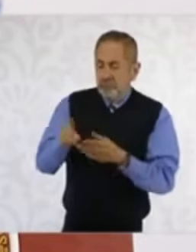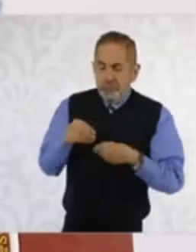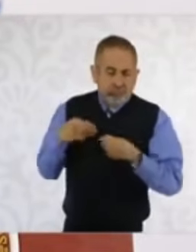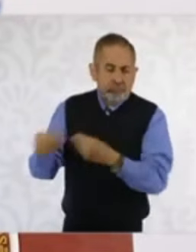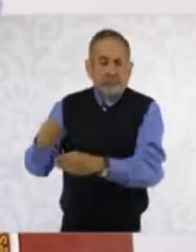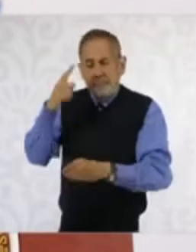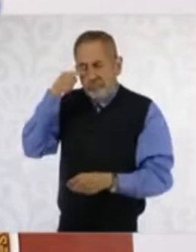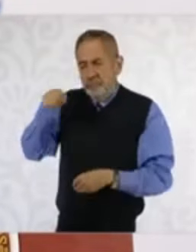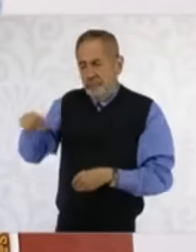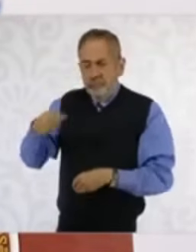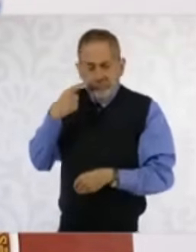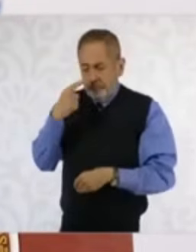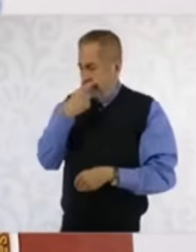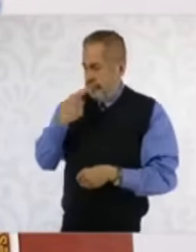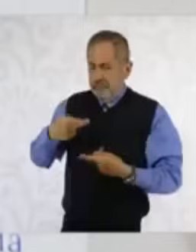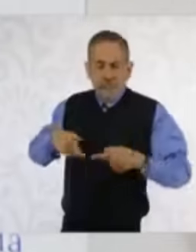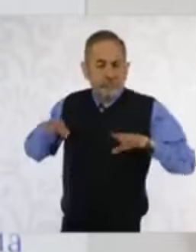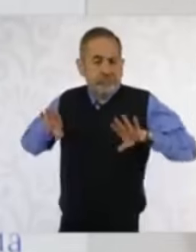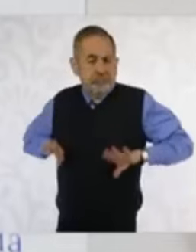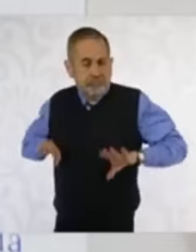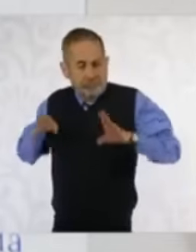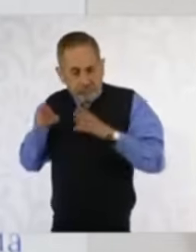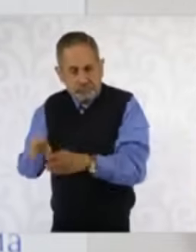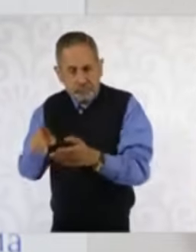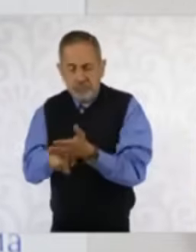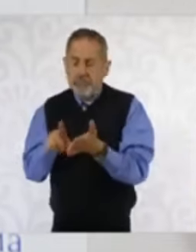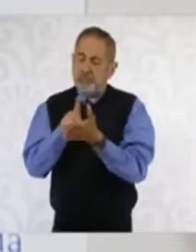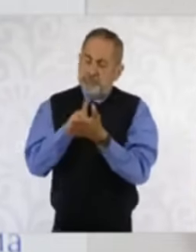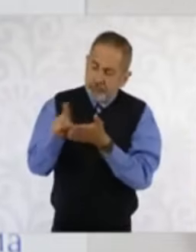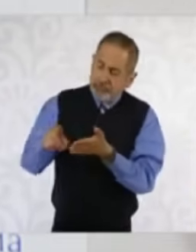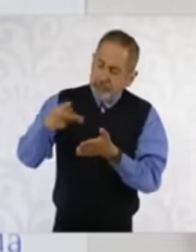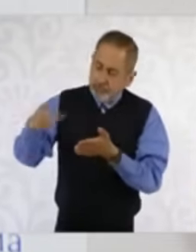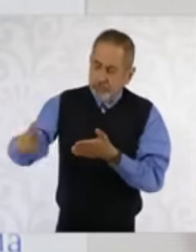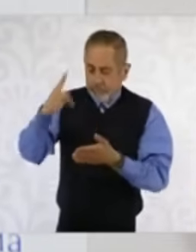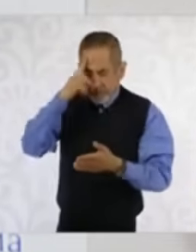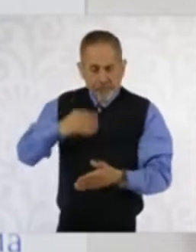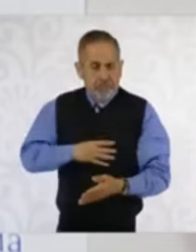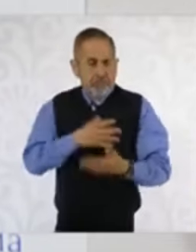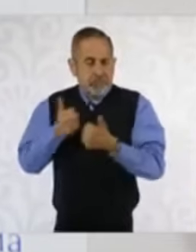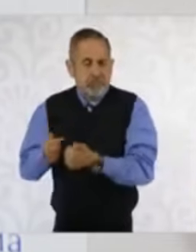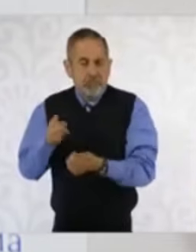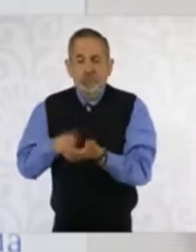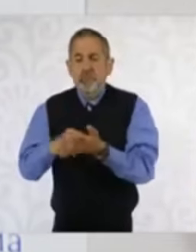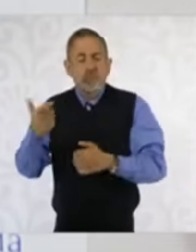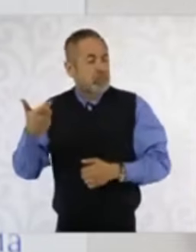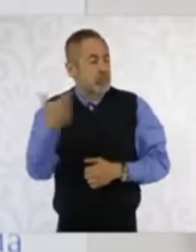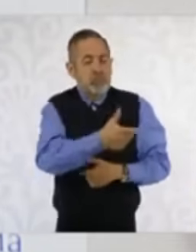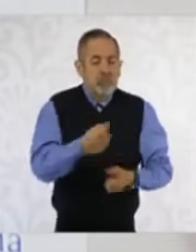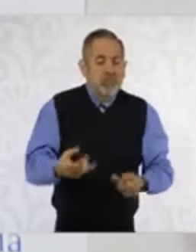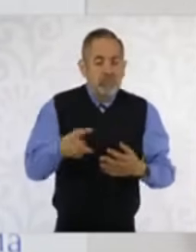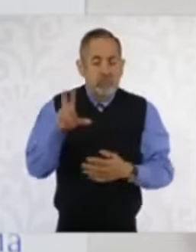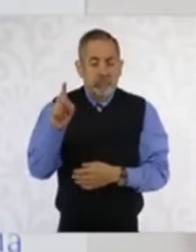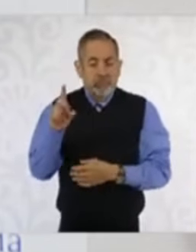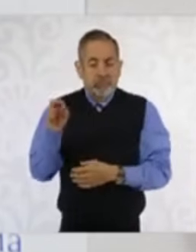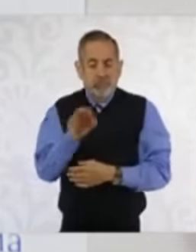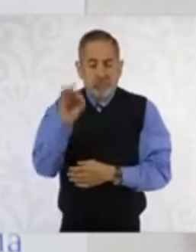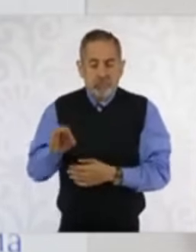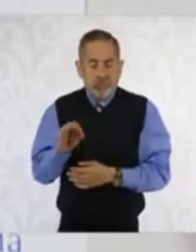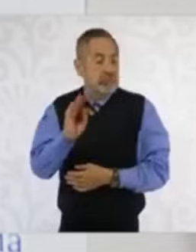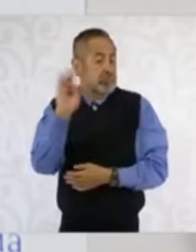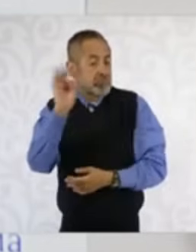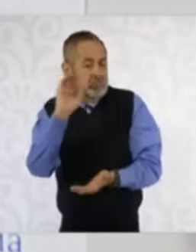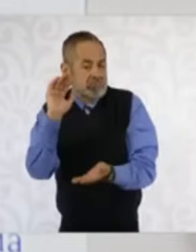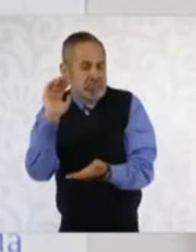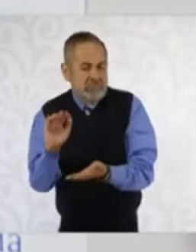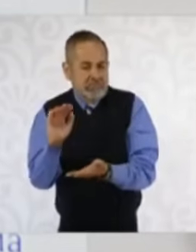la cosa. Se le aplica el factor del 11% del subsidio extra que se da en la Ley 73 por el decreto en tiempos de Fox, y así se determina una